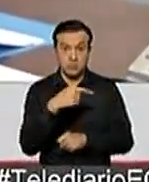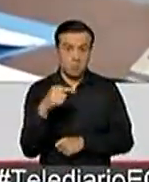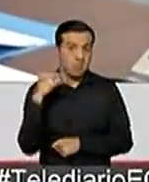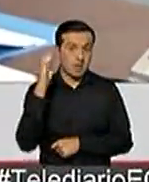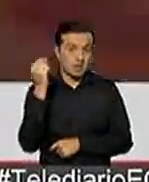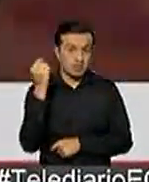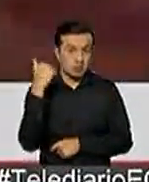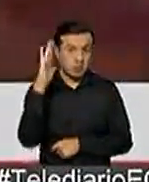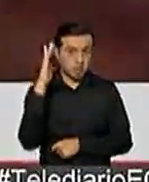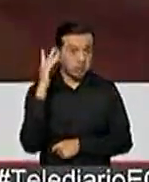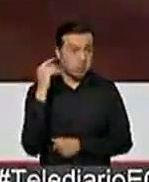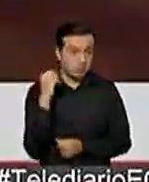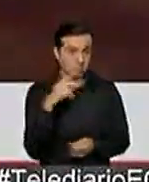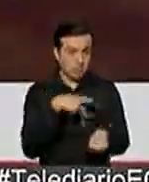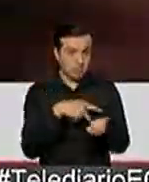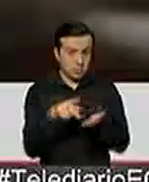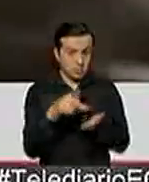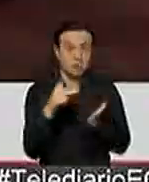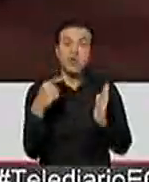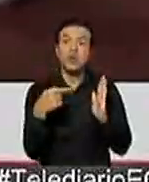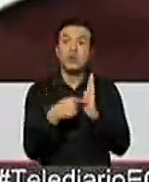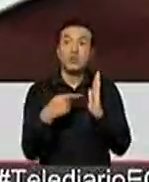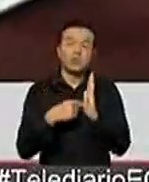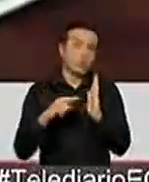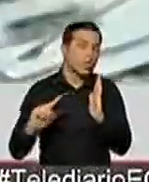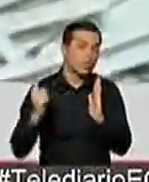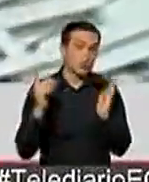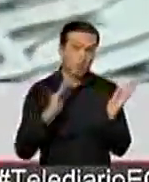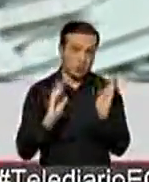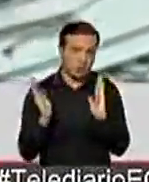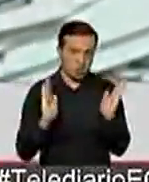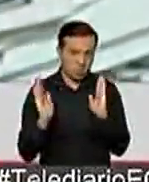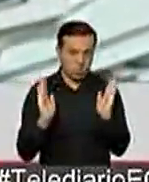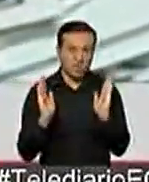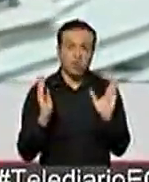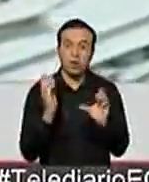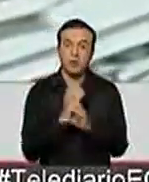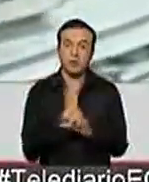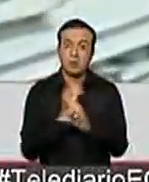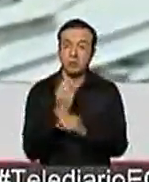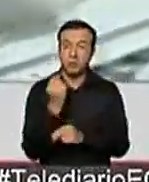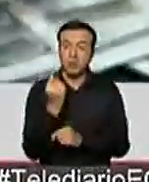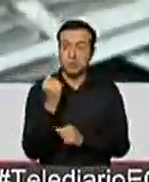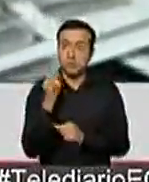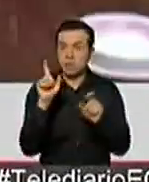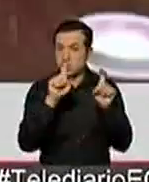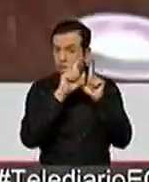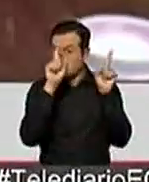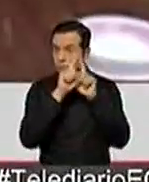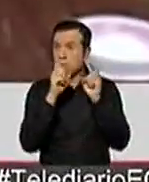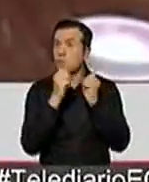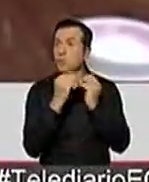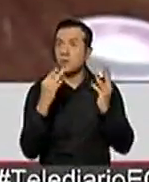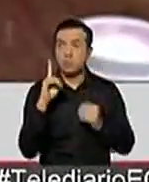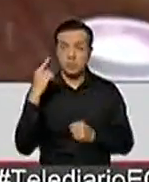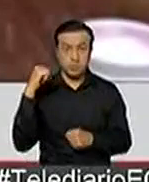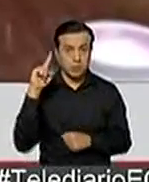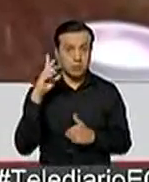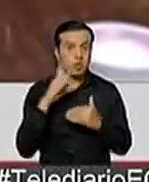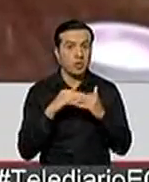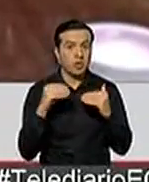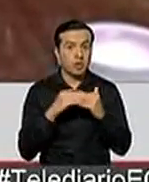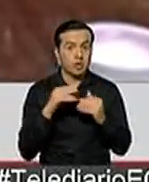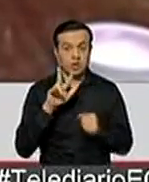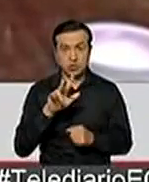tienen, más paguen, para lo cual habrá un impuesto único y temporal calculado sobre los ingresos brutos de las empresas que superen el $1,000,000